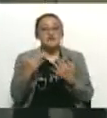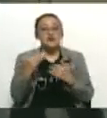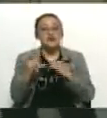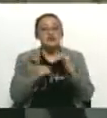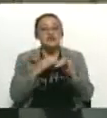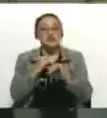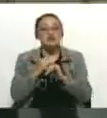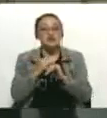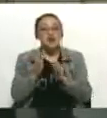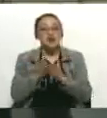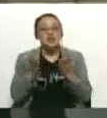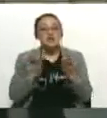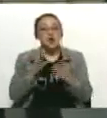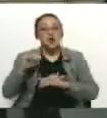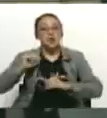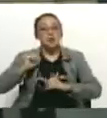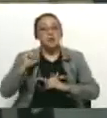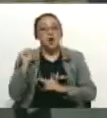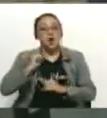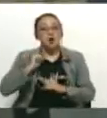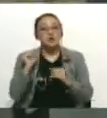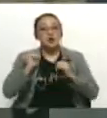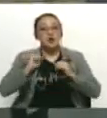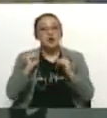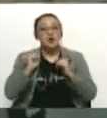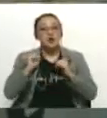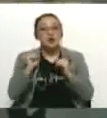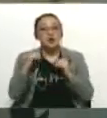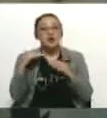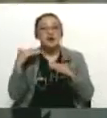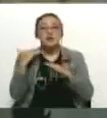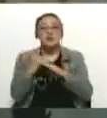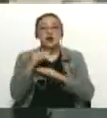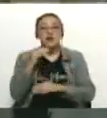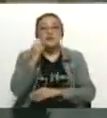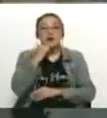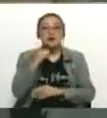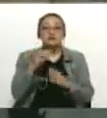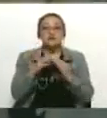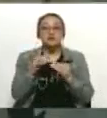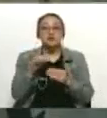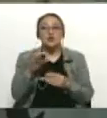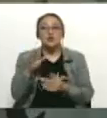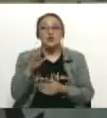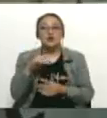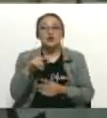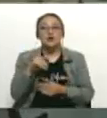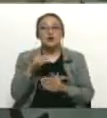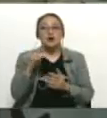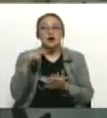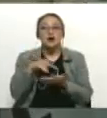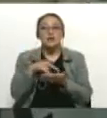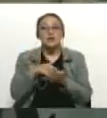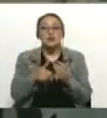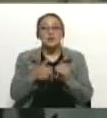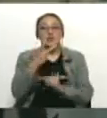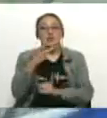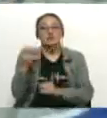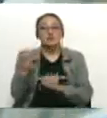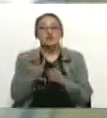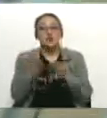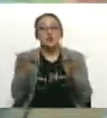del Libro de Bogotá, y así como tenemos aquí en Valencia y en todo Carabobo estos libros, más de 200 títulos